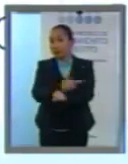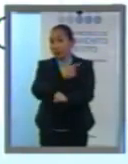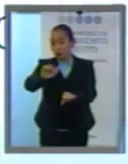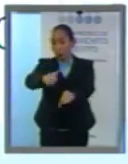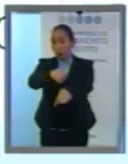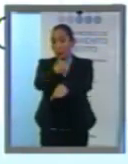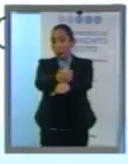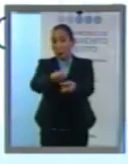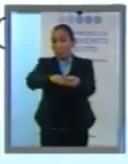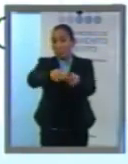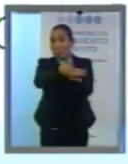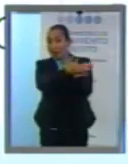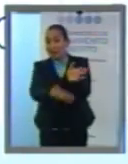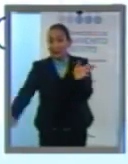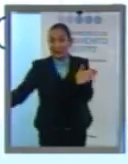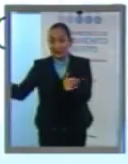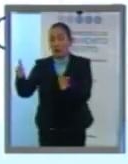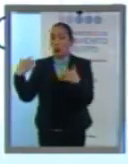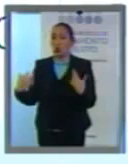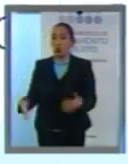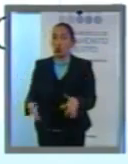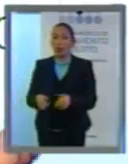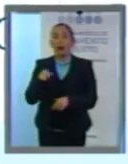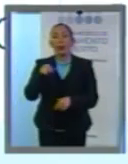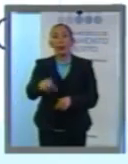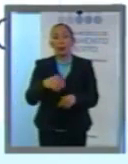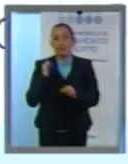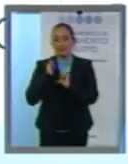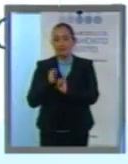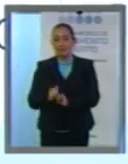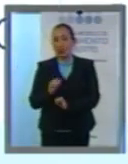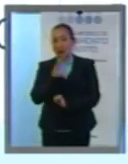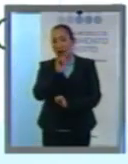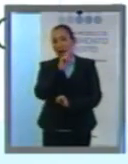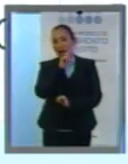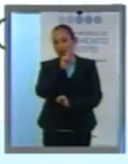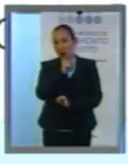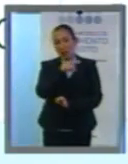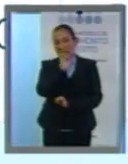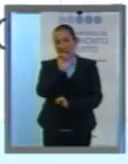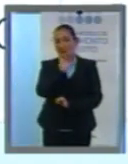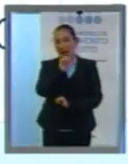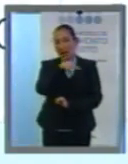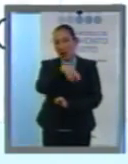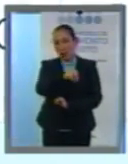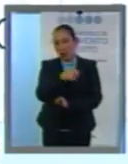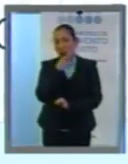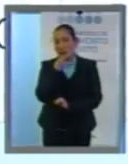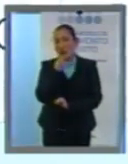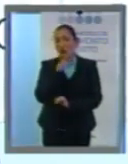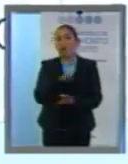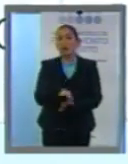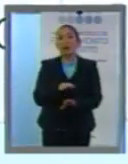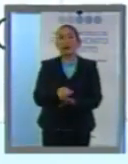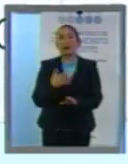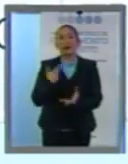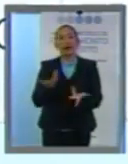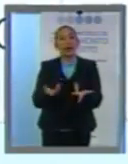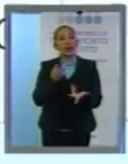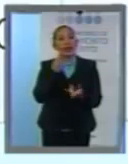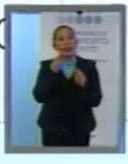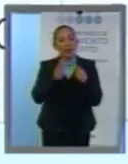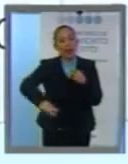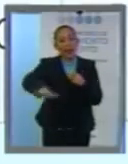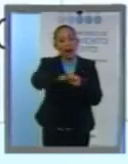construcción de este Sistema Nacional Anticorrupción. La comisionada Cano también ha hablado de la articulación y los ámbitos